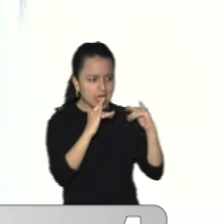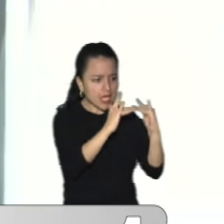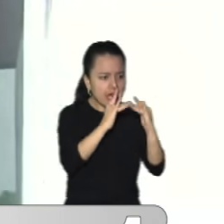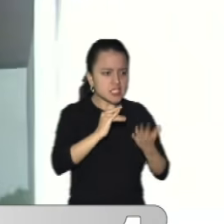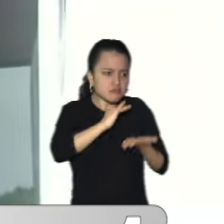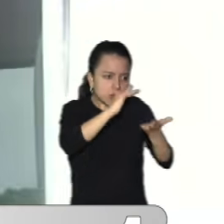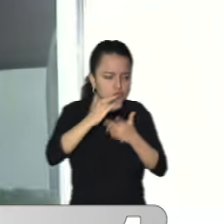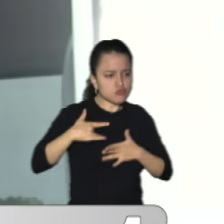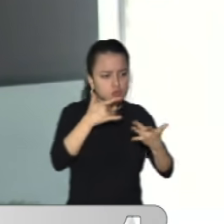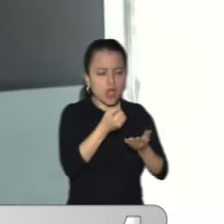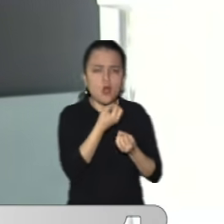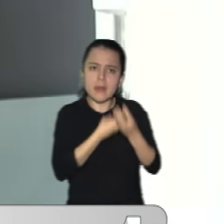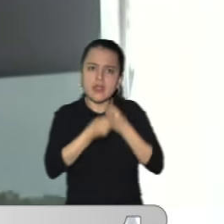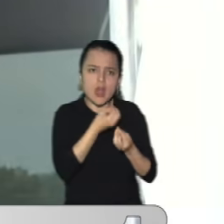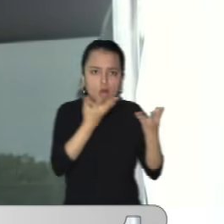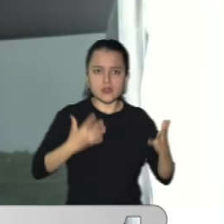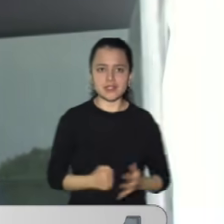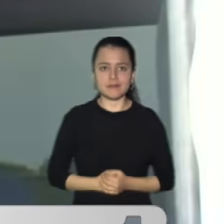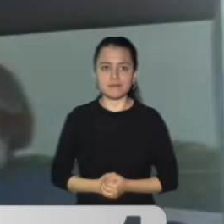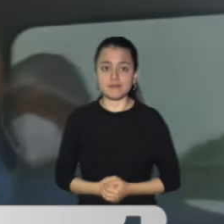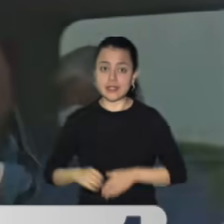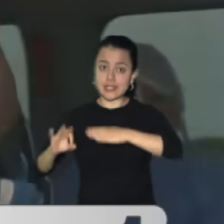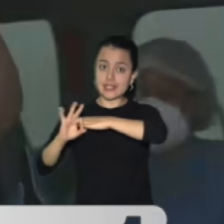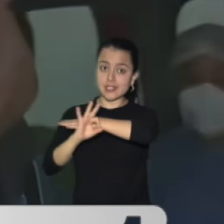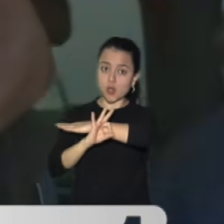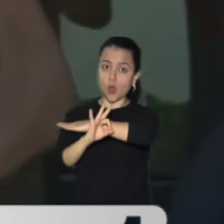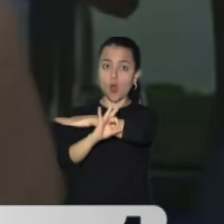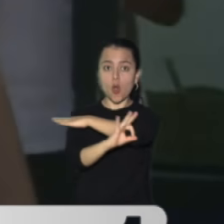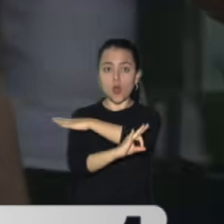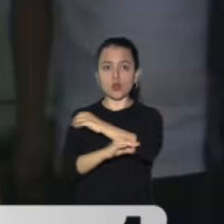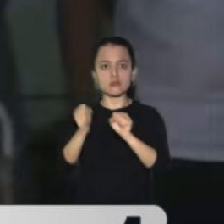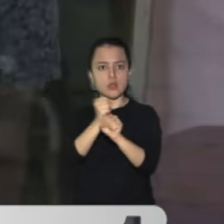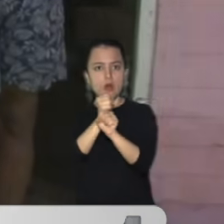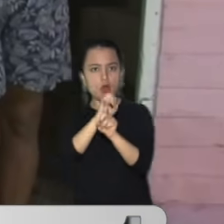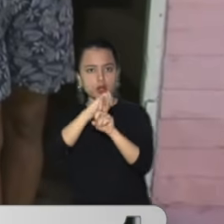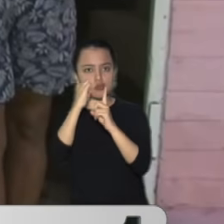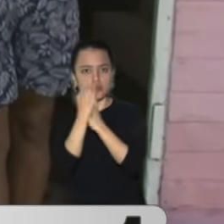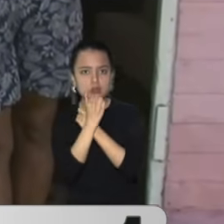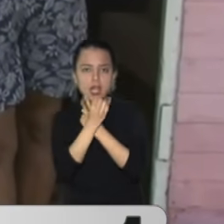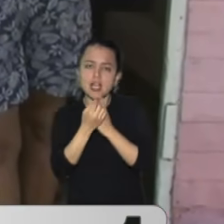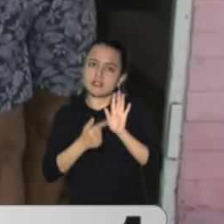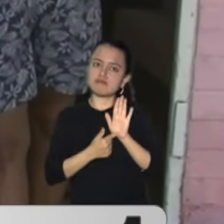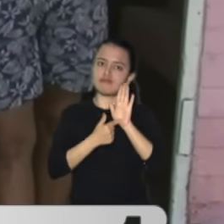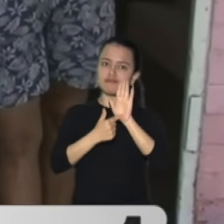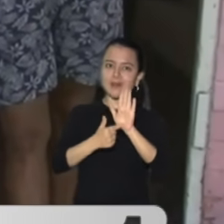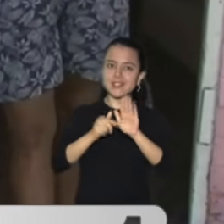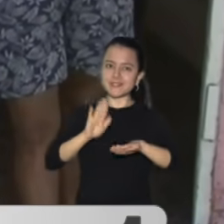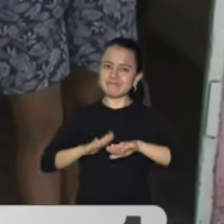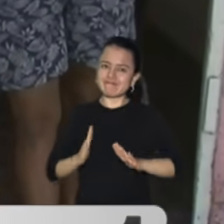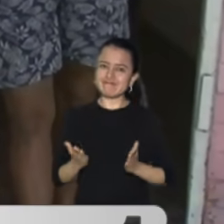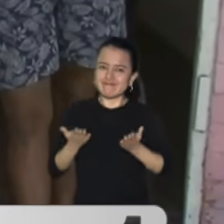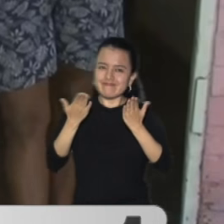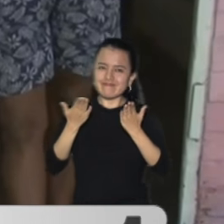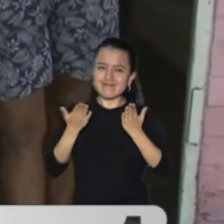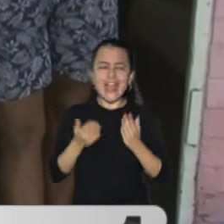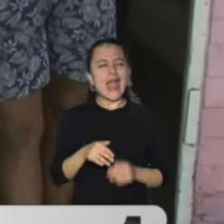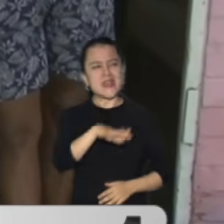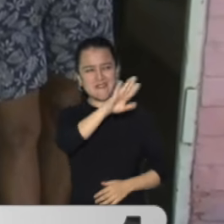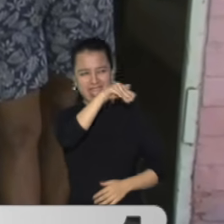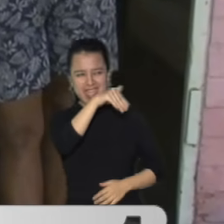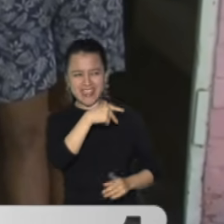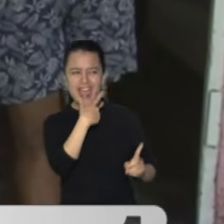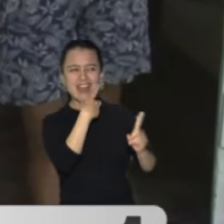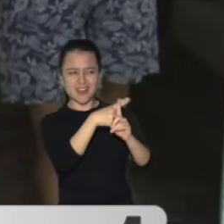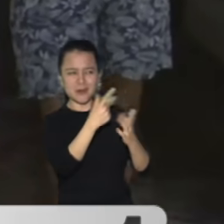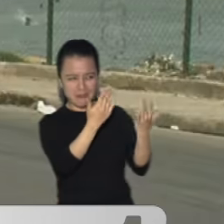calle. Psicólogos y trabajadores sociales hacen parte de la estrategia para identificar, motivar y convencer a esta población